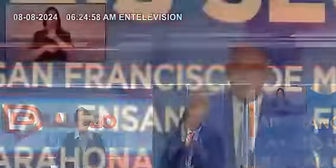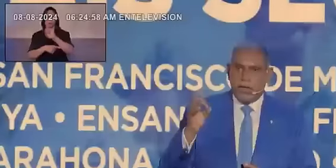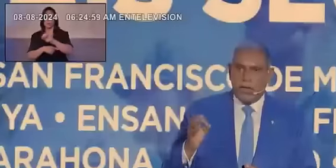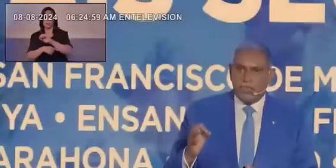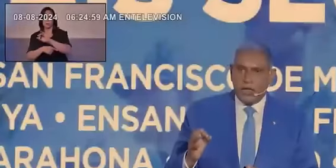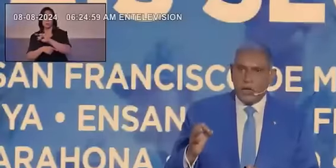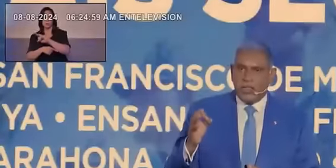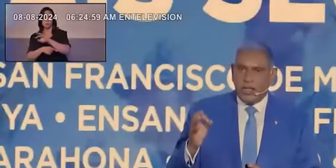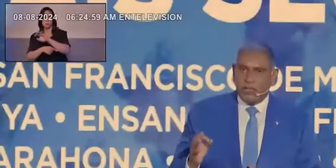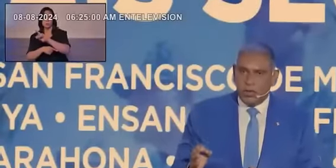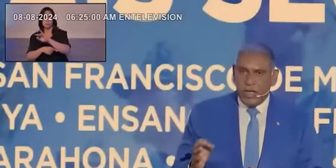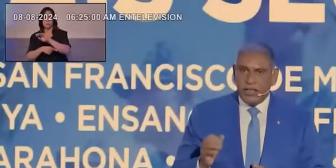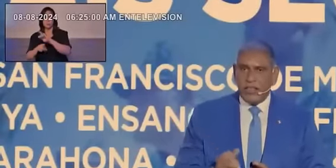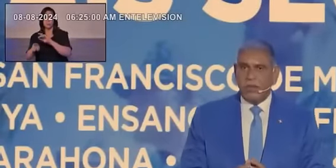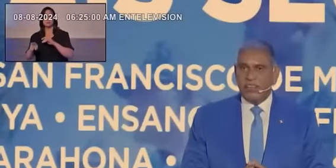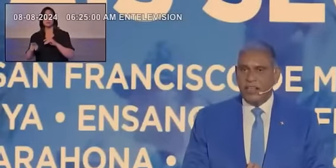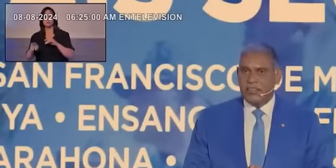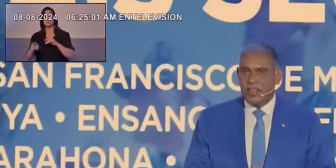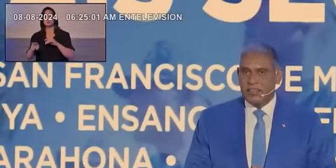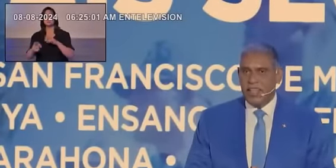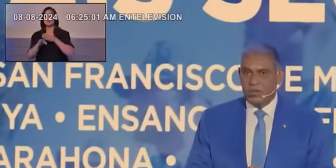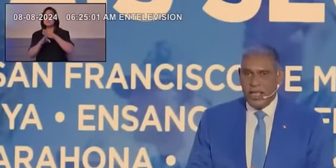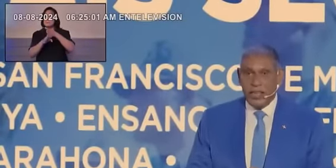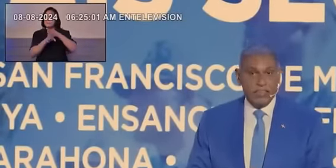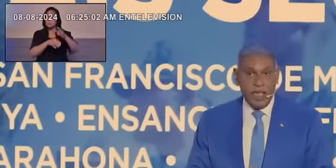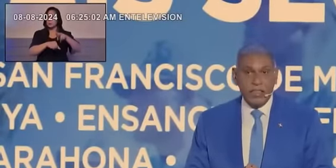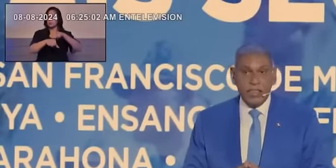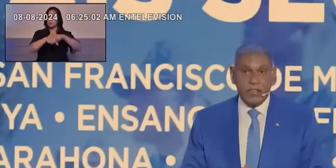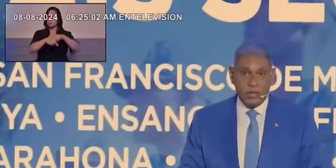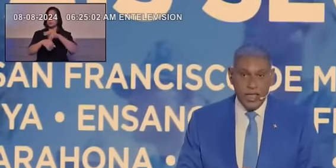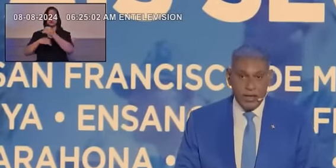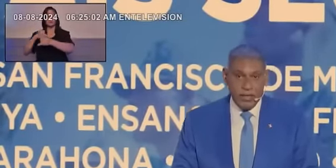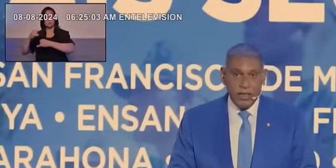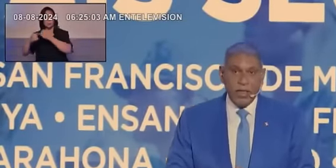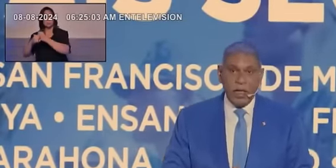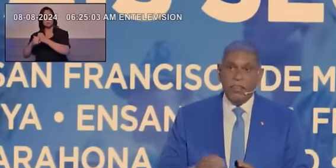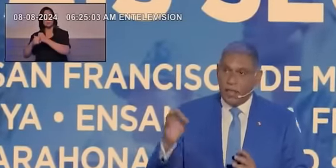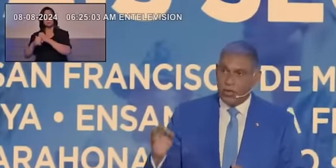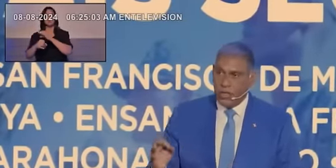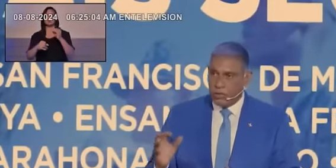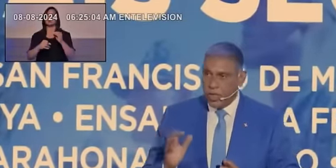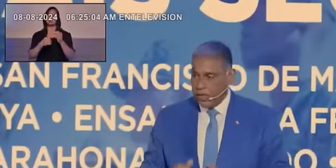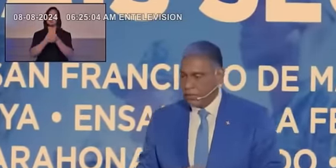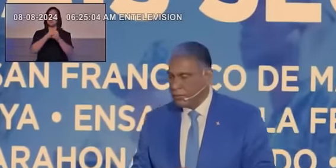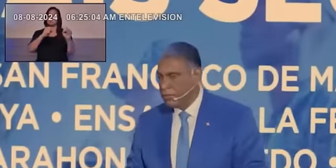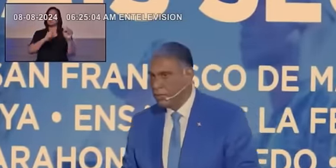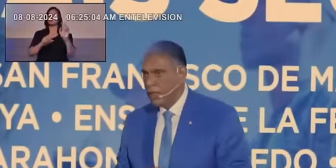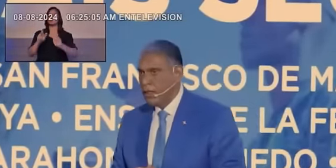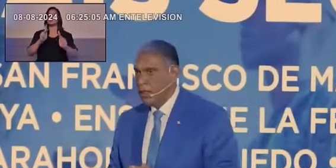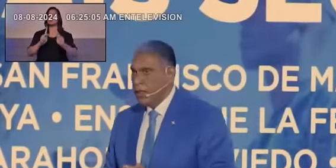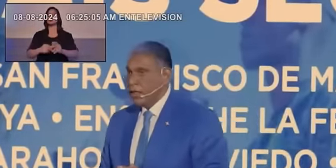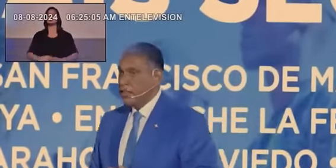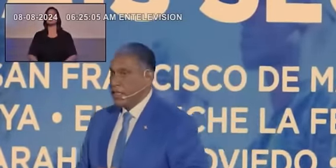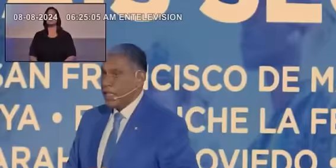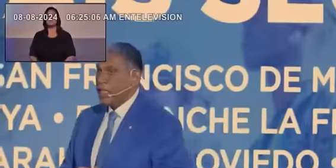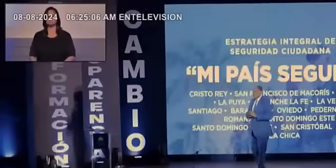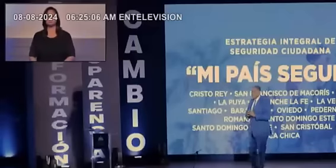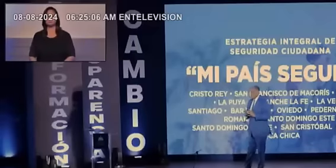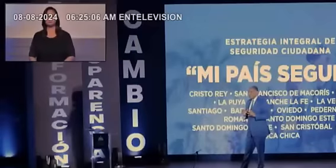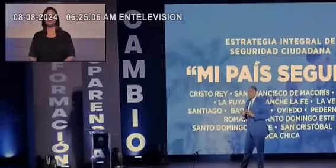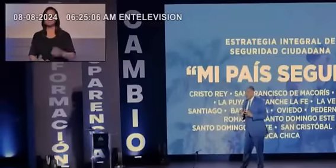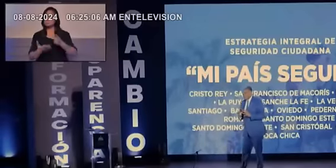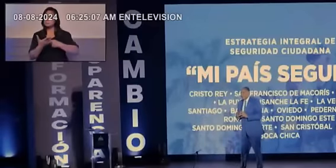se hicieron actividades en los medios de comunicación, se invitó a David Ortiz, a Pedro Martínez, hicieron una moriqueta, pues muy